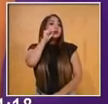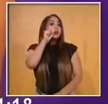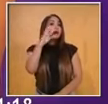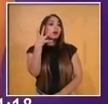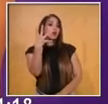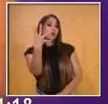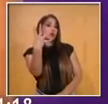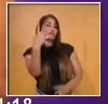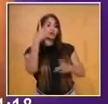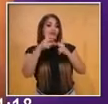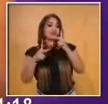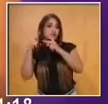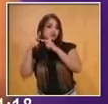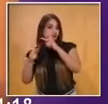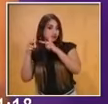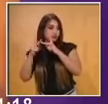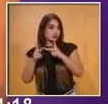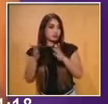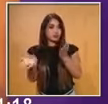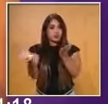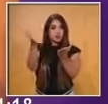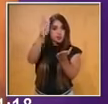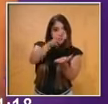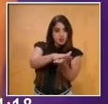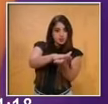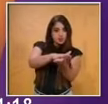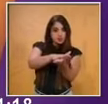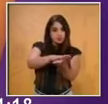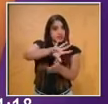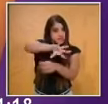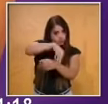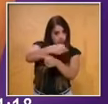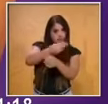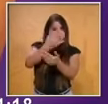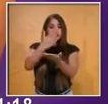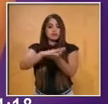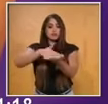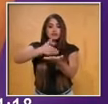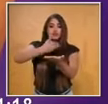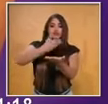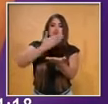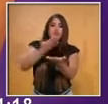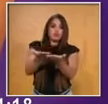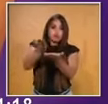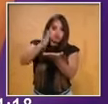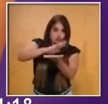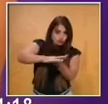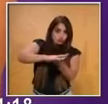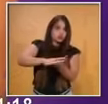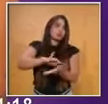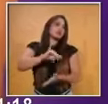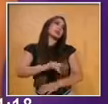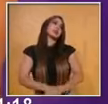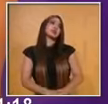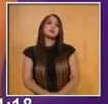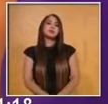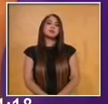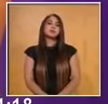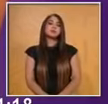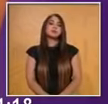a la mitad y nuevamente a la mitad para que